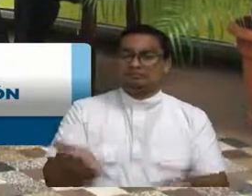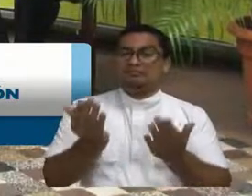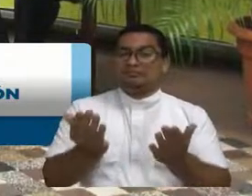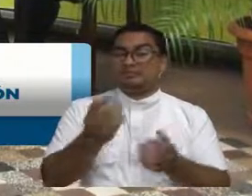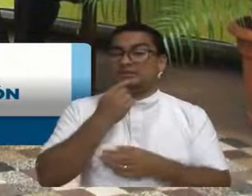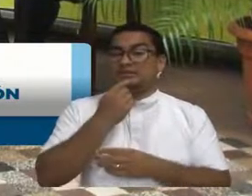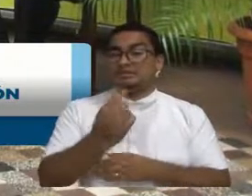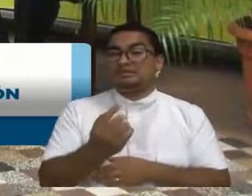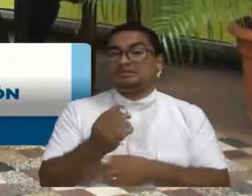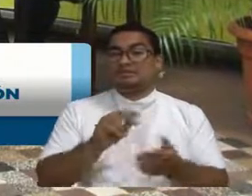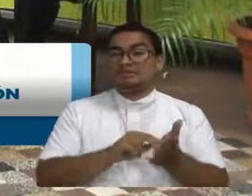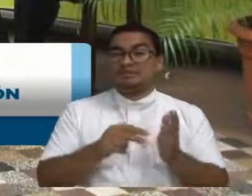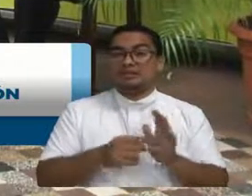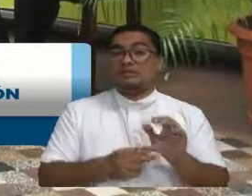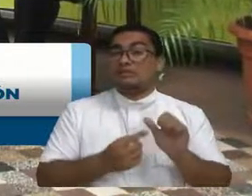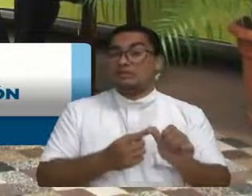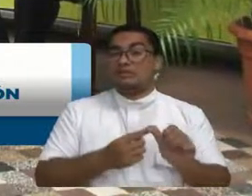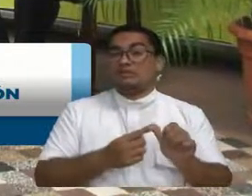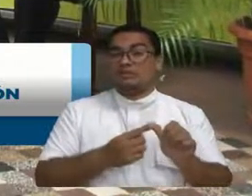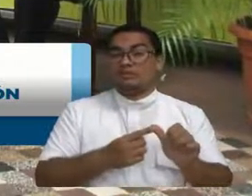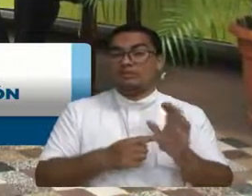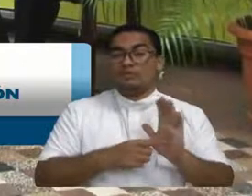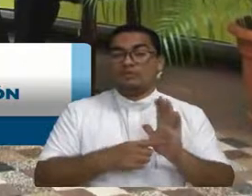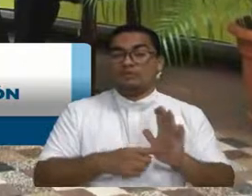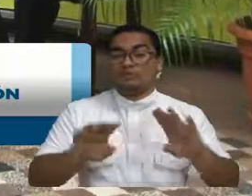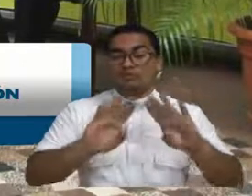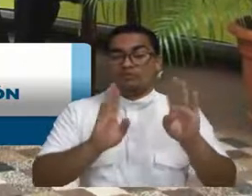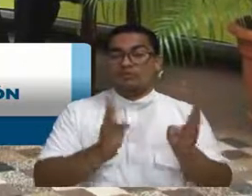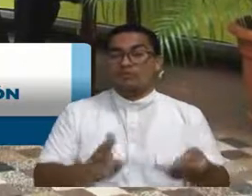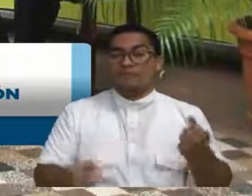Claro que tiene. Pero que una ver. Primeriza, por ejemplo. La primeriza. ¿Le tiene que dar?